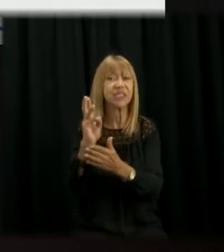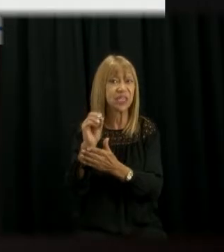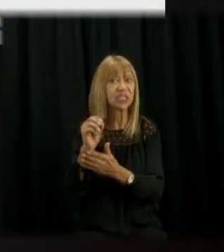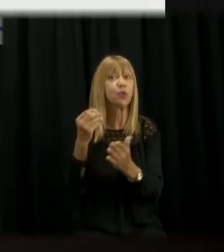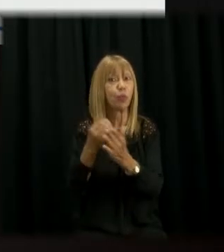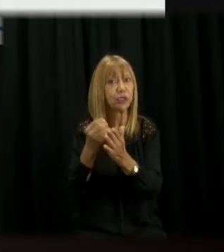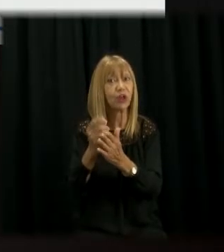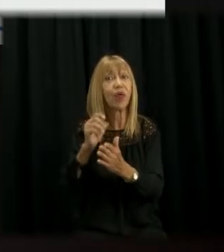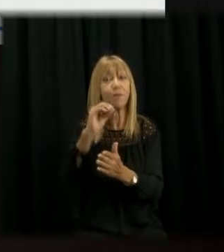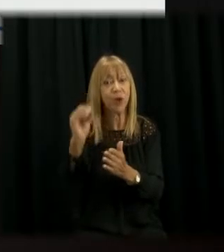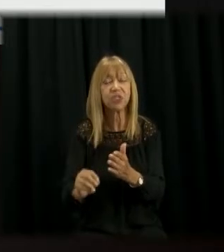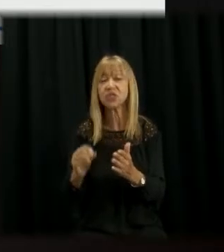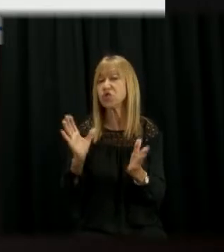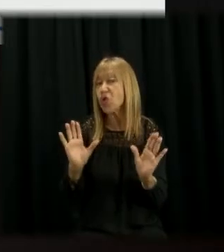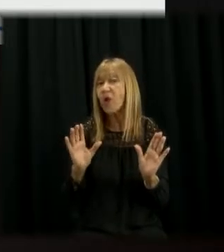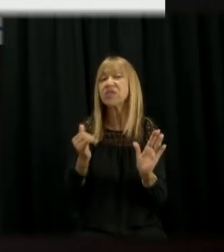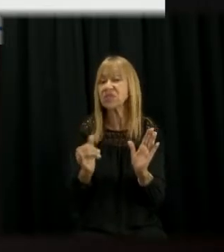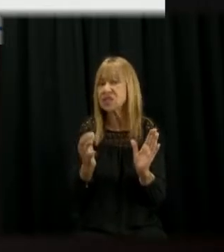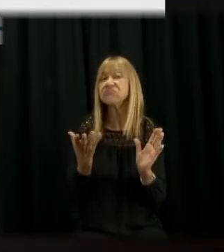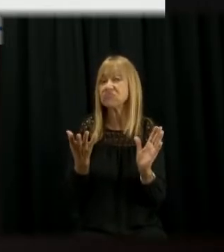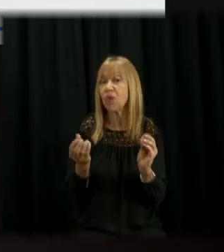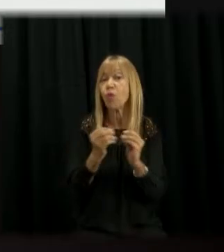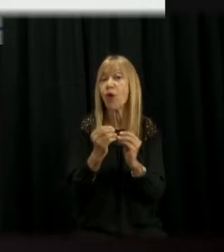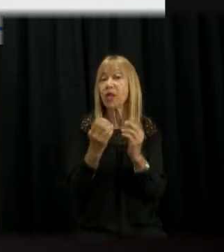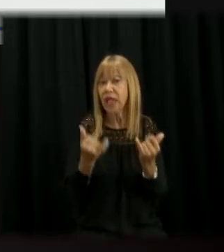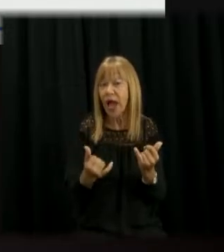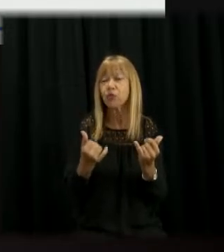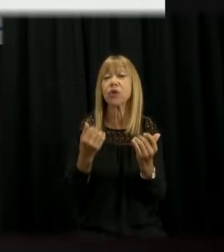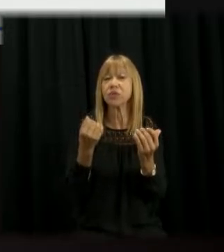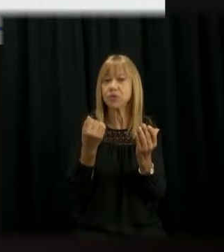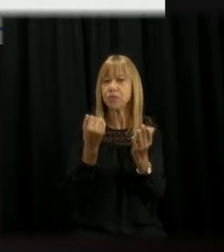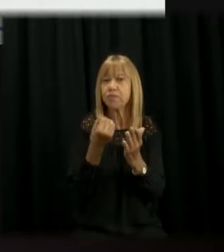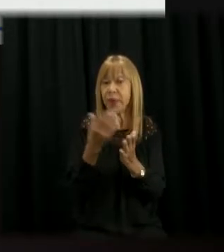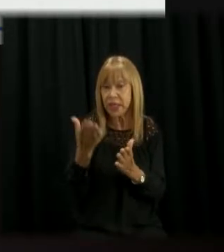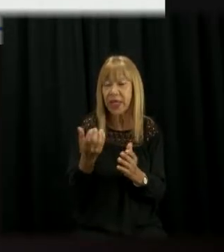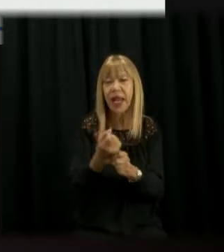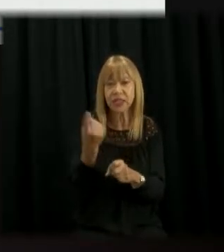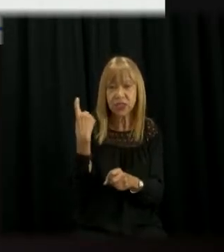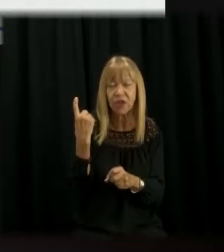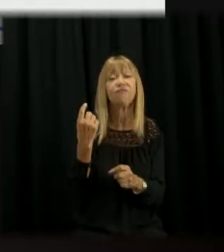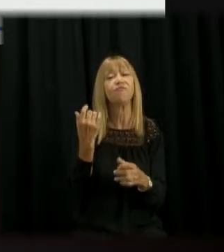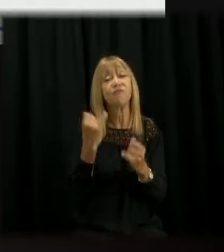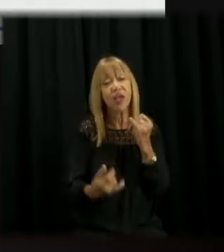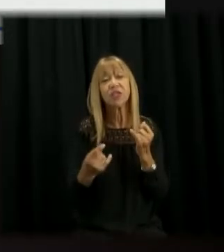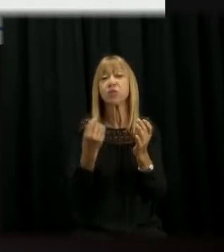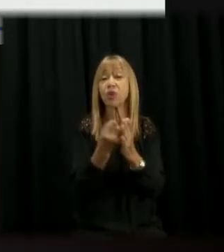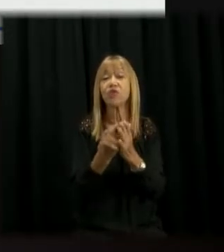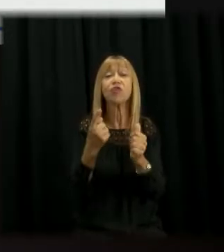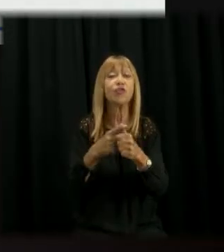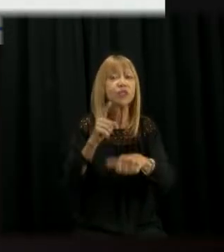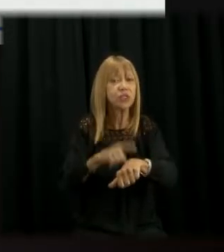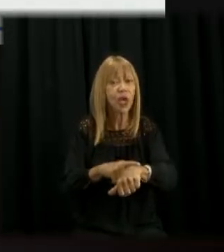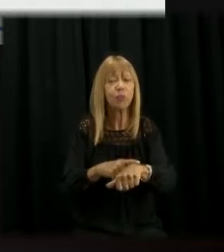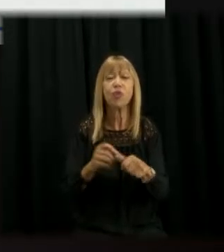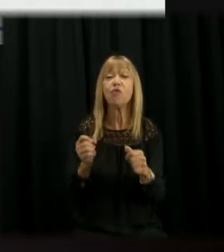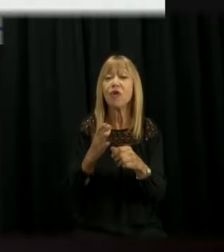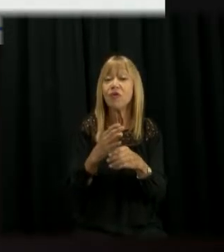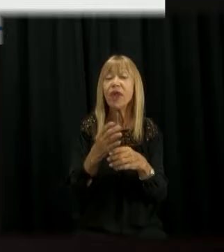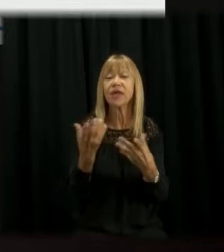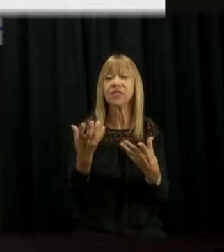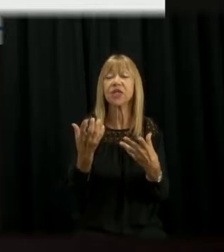el 60% de este presupuesto, así que sigue siendo más que el año pasado. Finalmente, ese